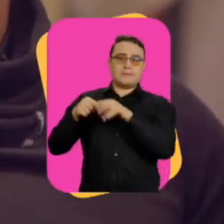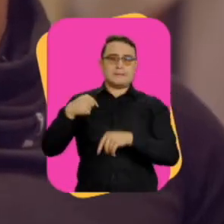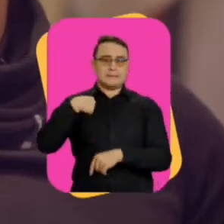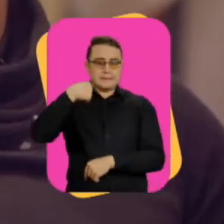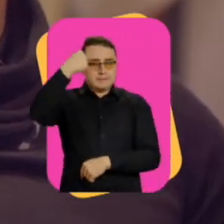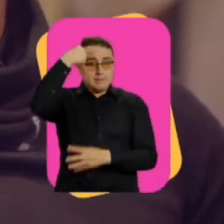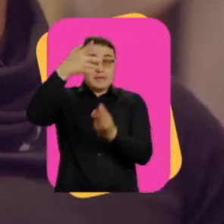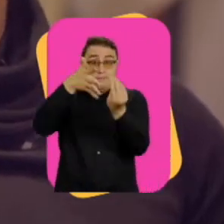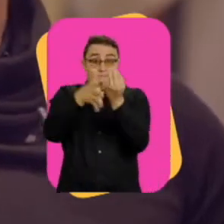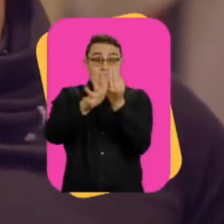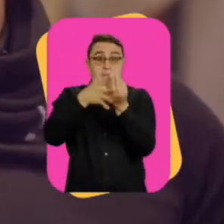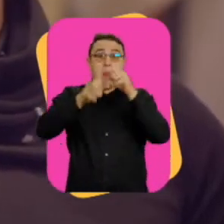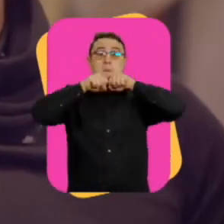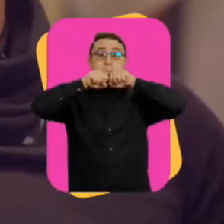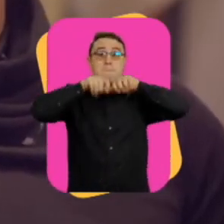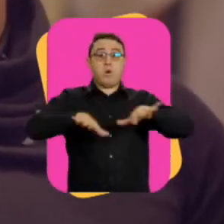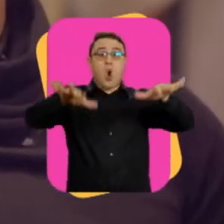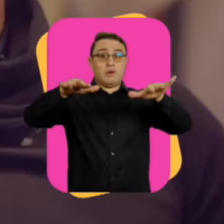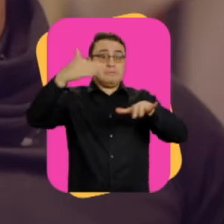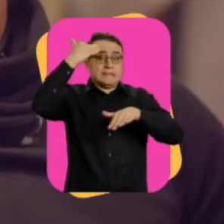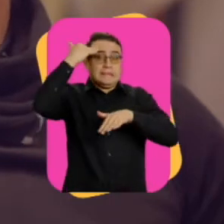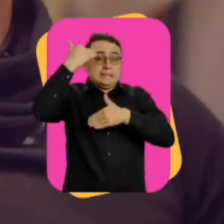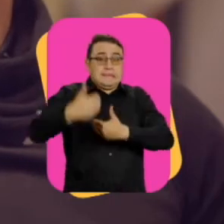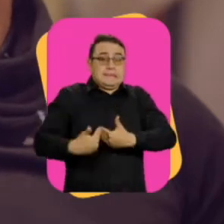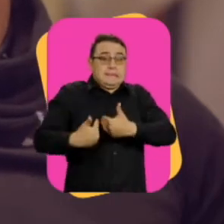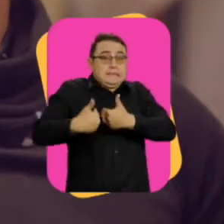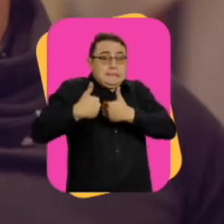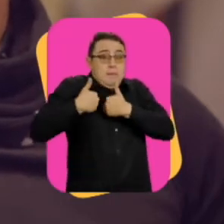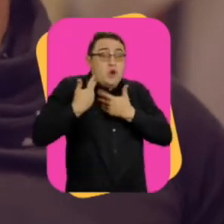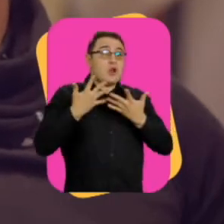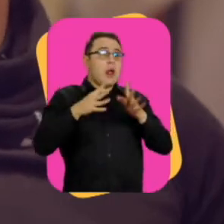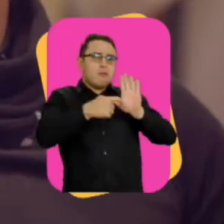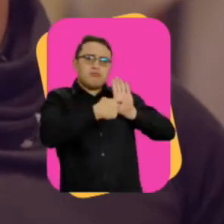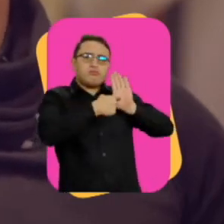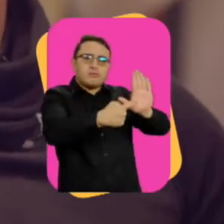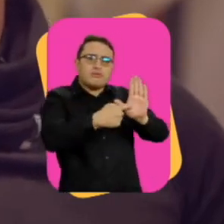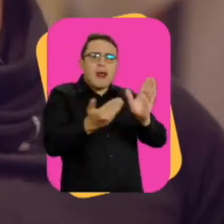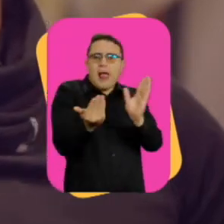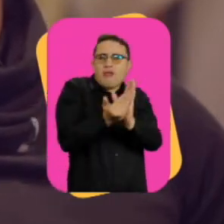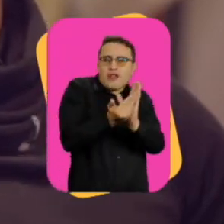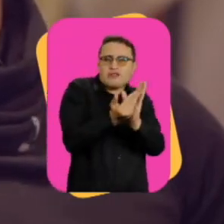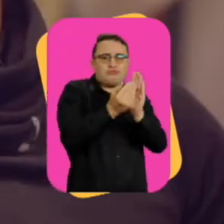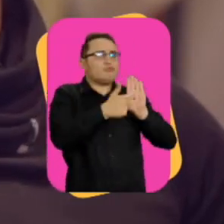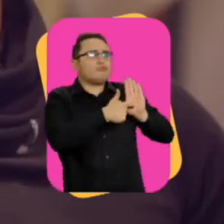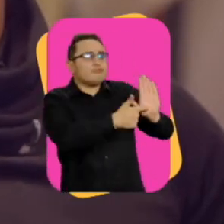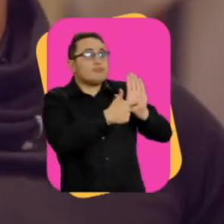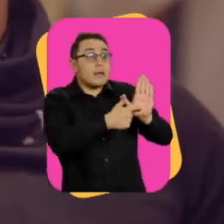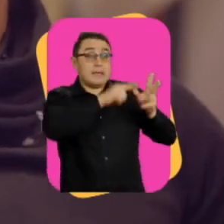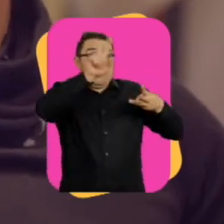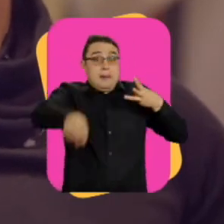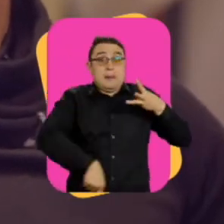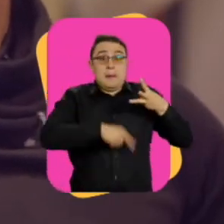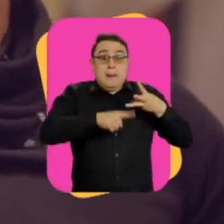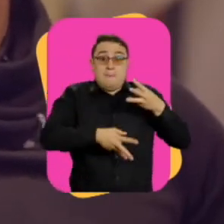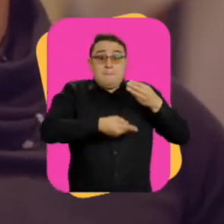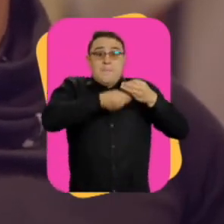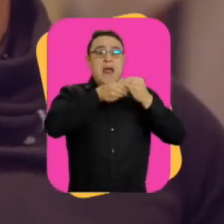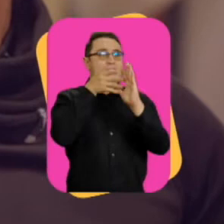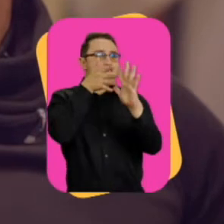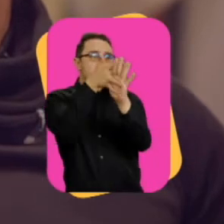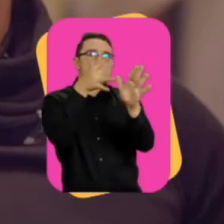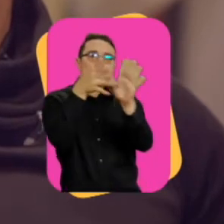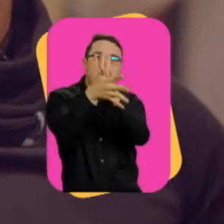una responsabilidad no solamente de entretener y educar, sino también de informar, pues vimos